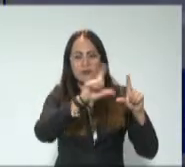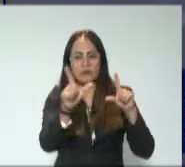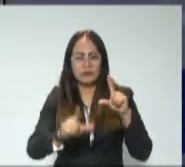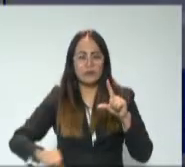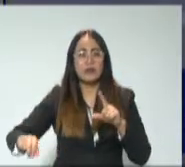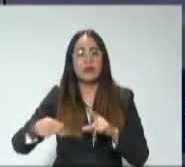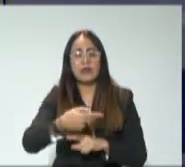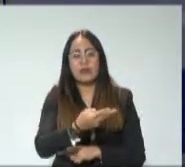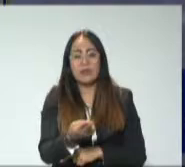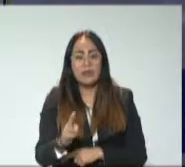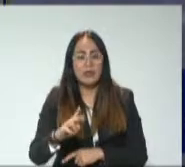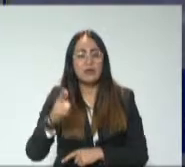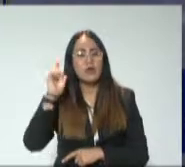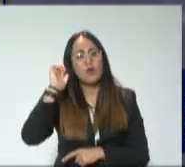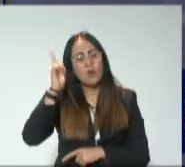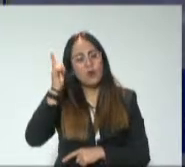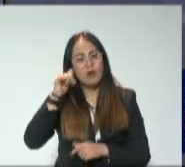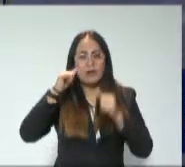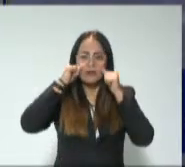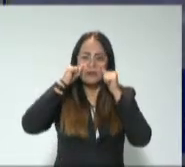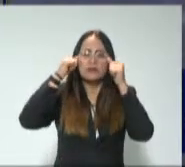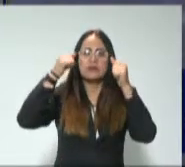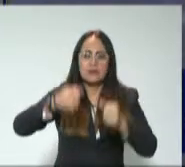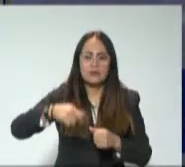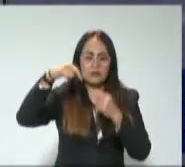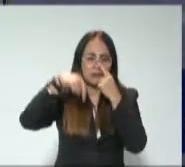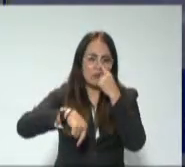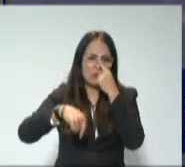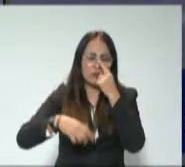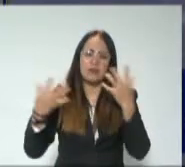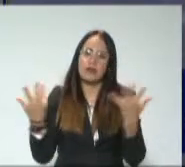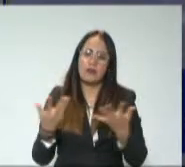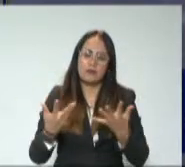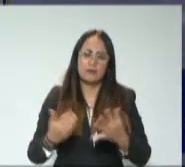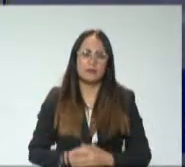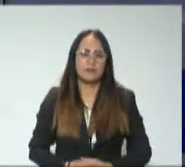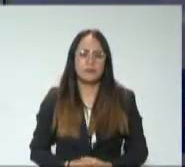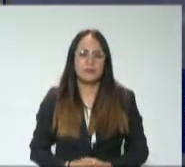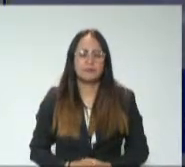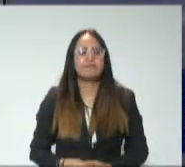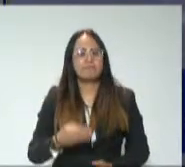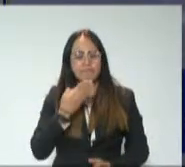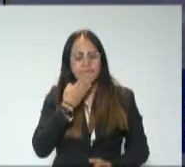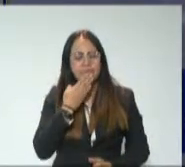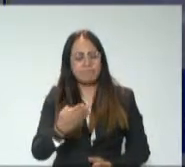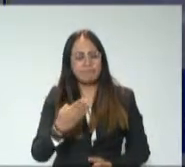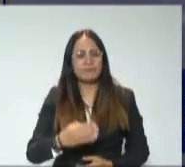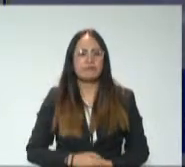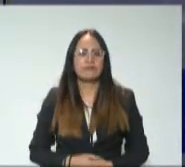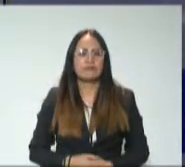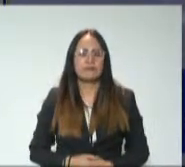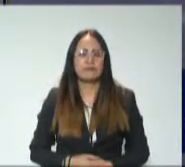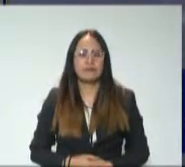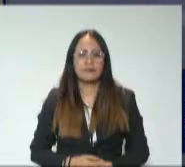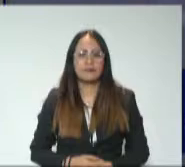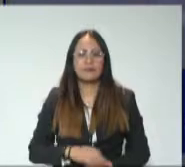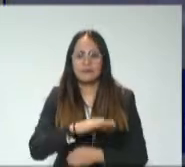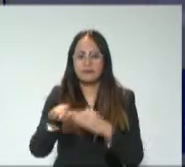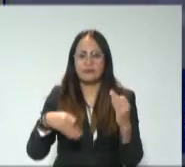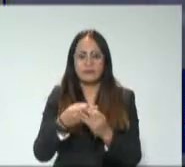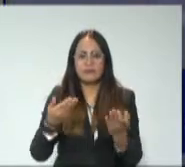atentos y dándole seguimiento a los trabajos que se deriven de esta jornada en horabuena para todos eh Y